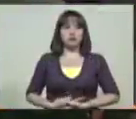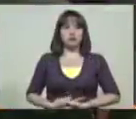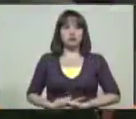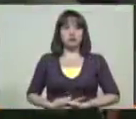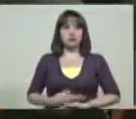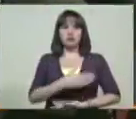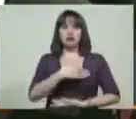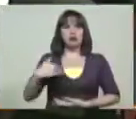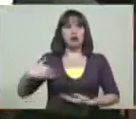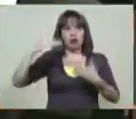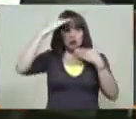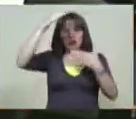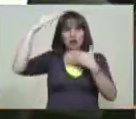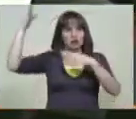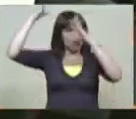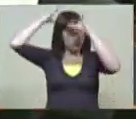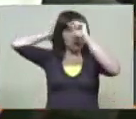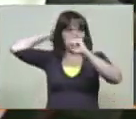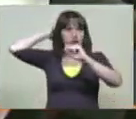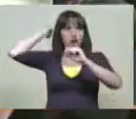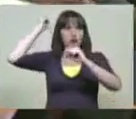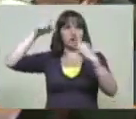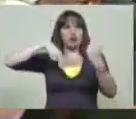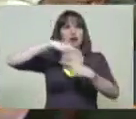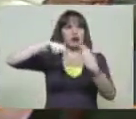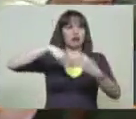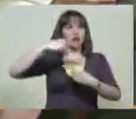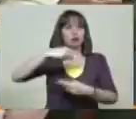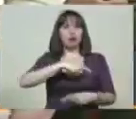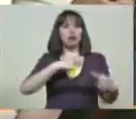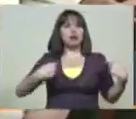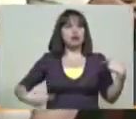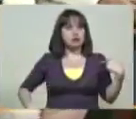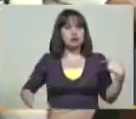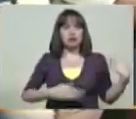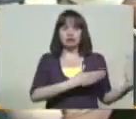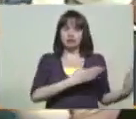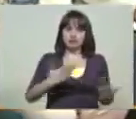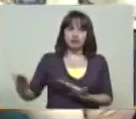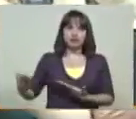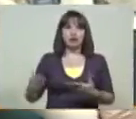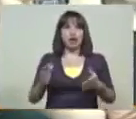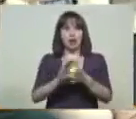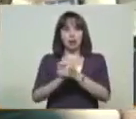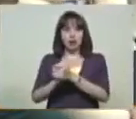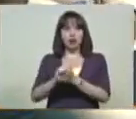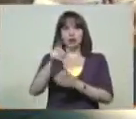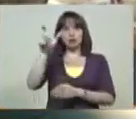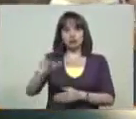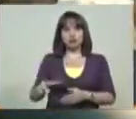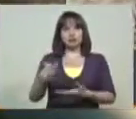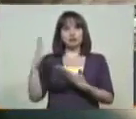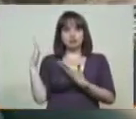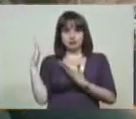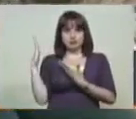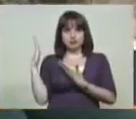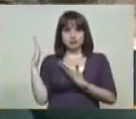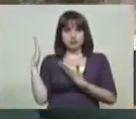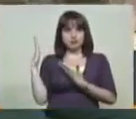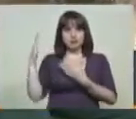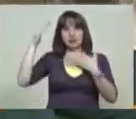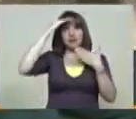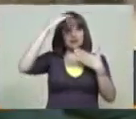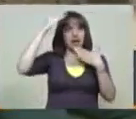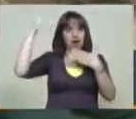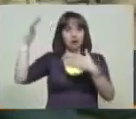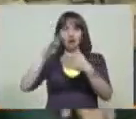quiero saludar el embajador de la república popular china compañero de líbano saludo a nuestro